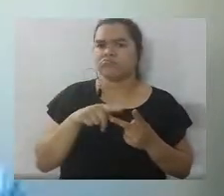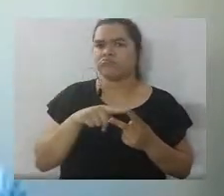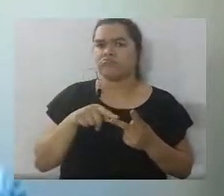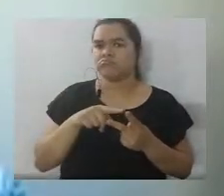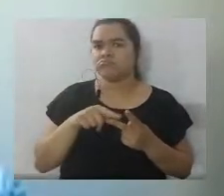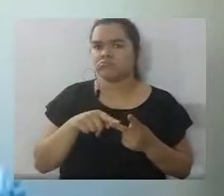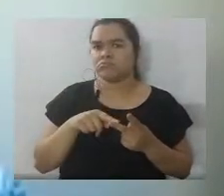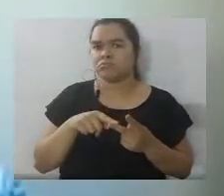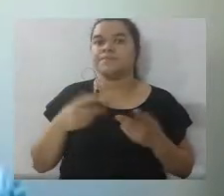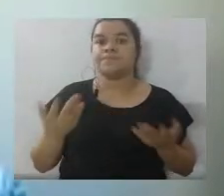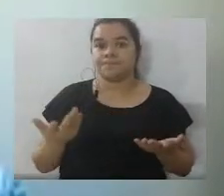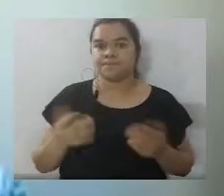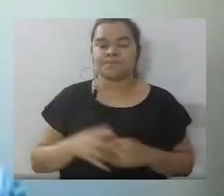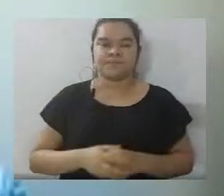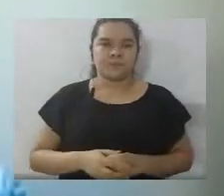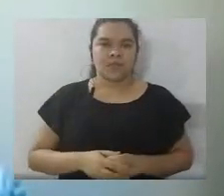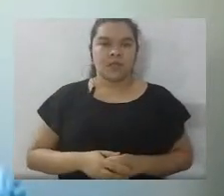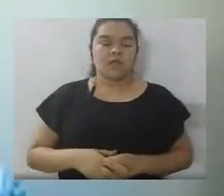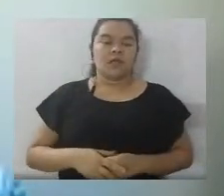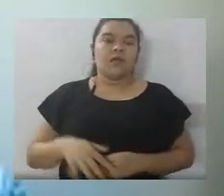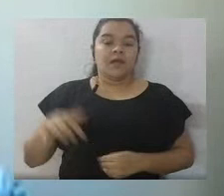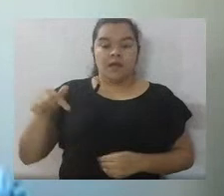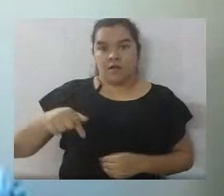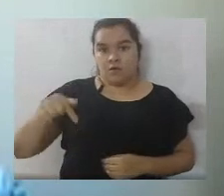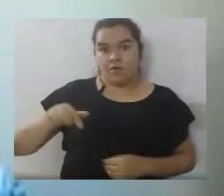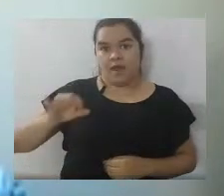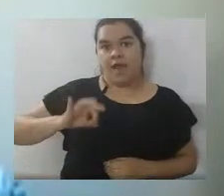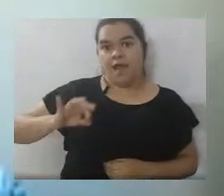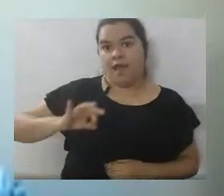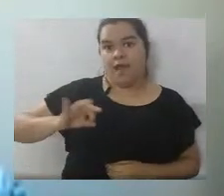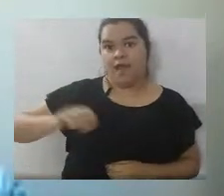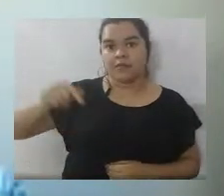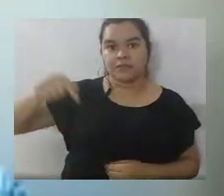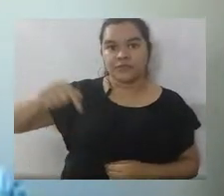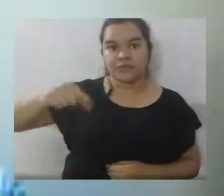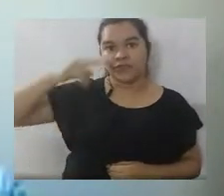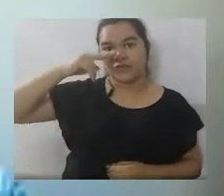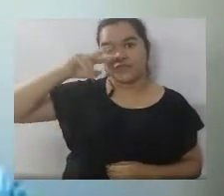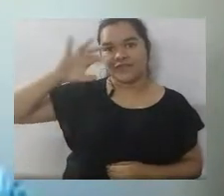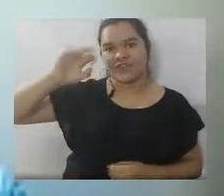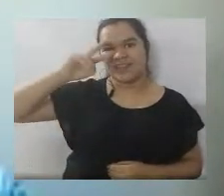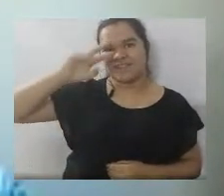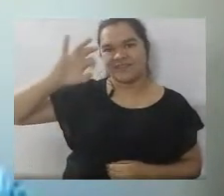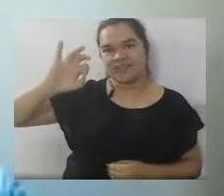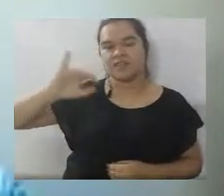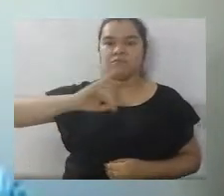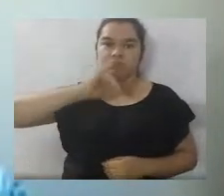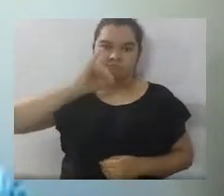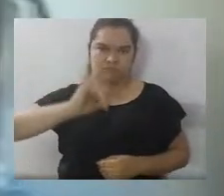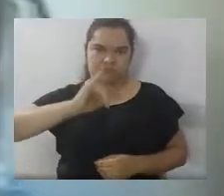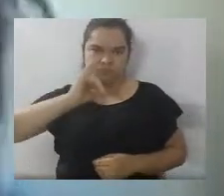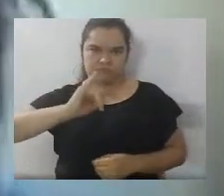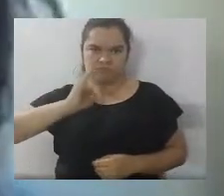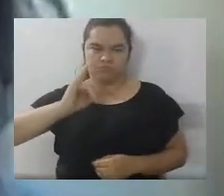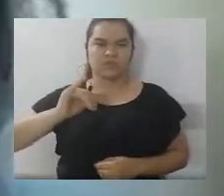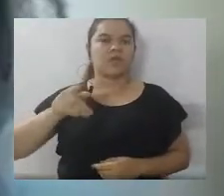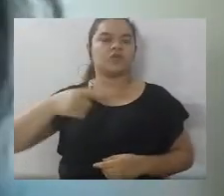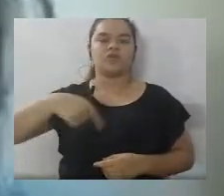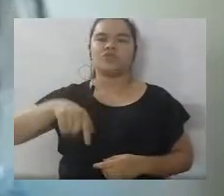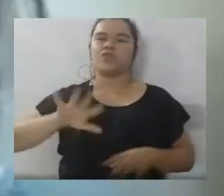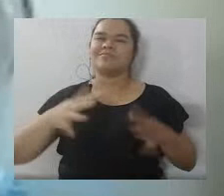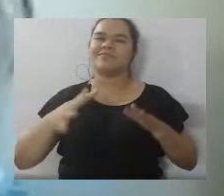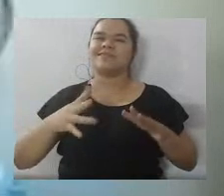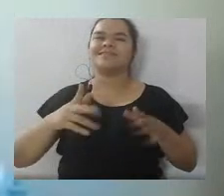realidad, este año estamos intentando reiterar lo que hacemos usualmente en